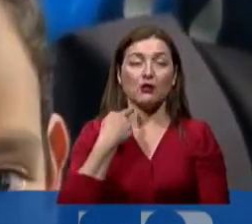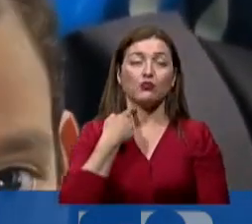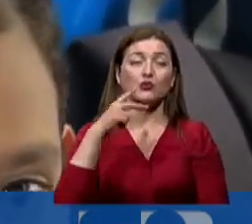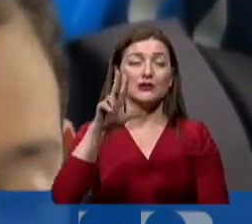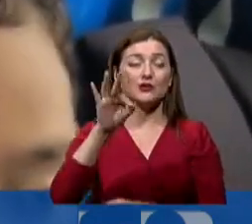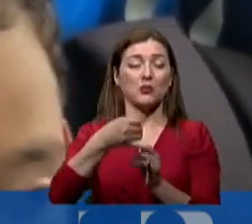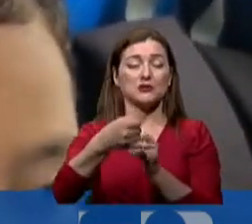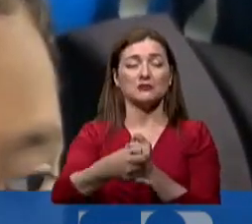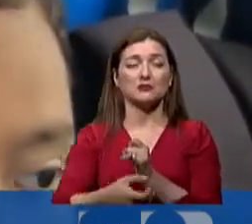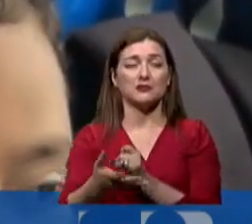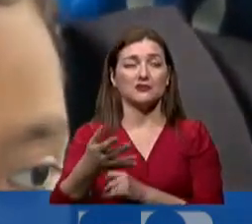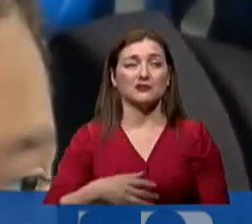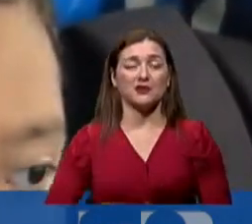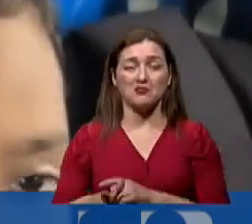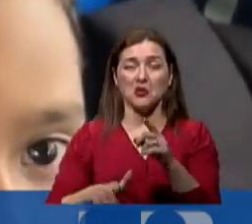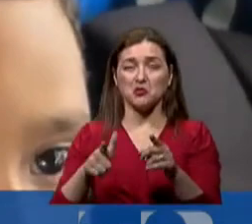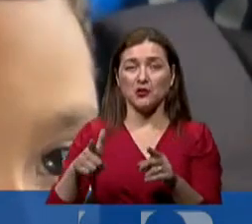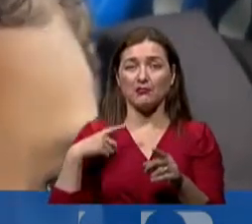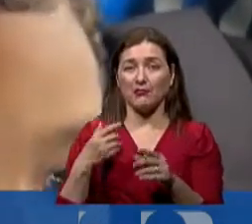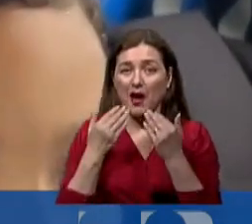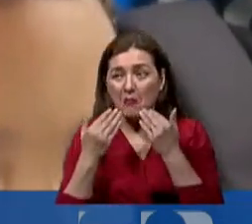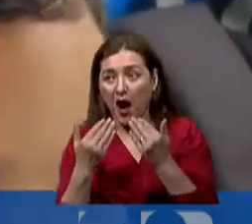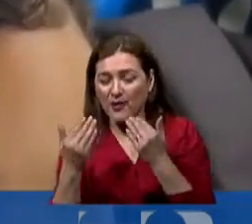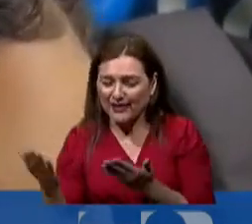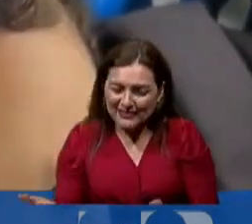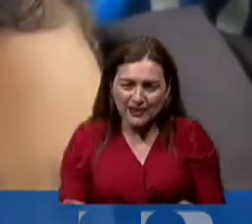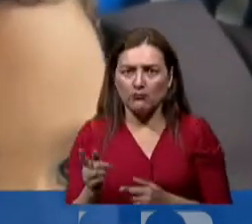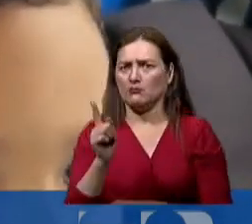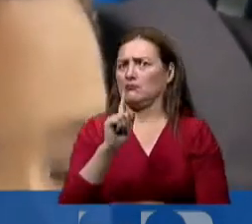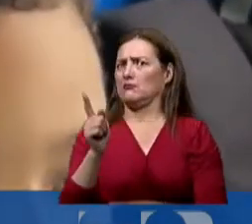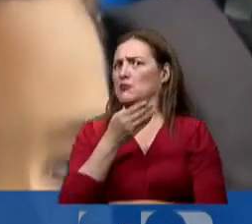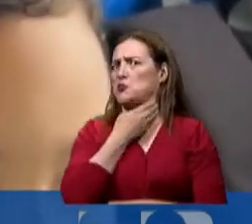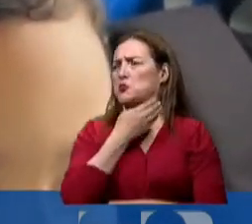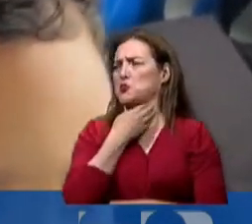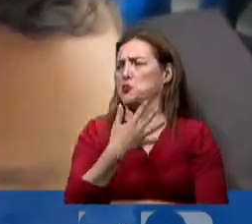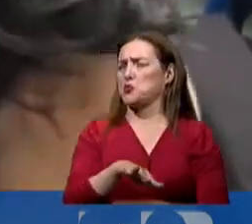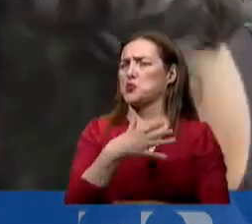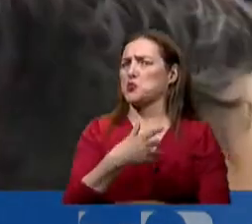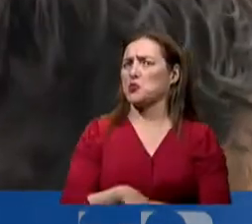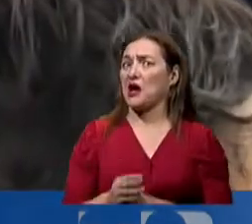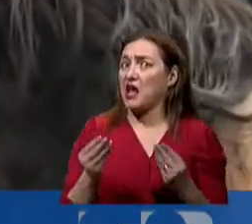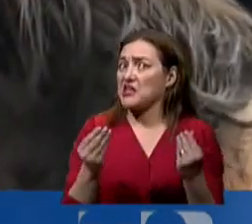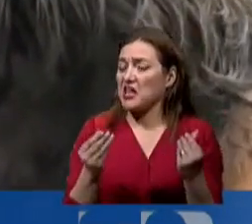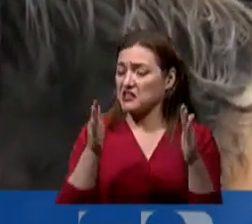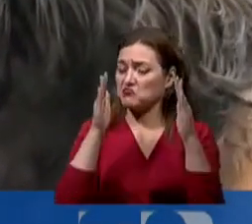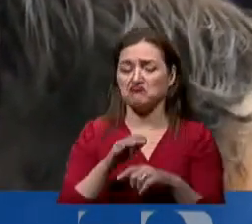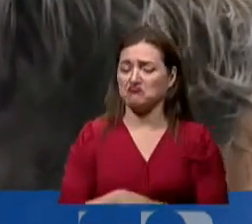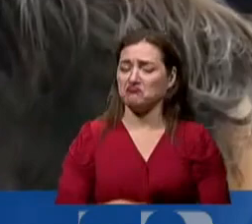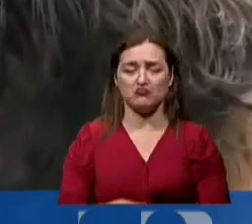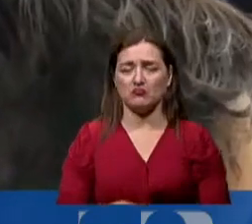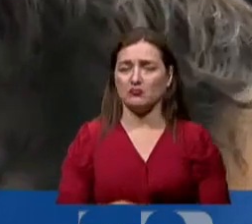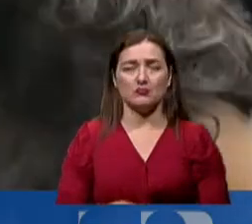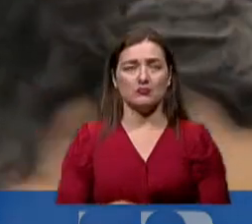vamos al trato de los señores choferes, que nos dan el trato que corresponde. A